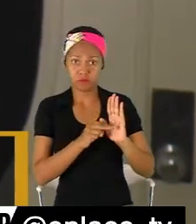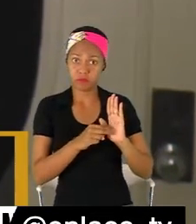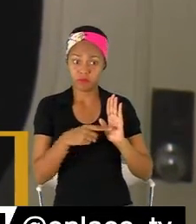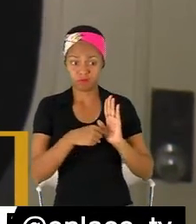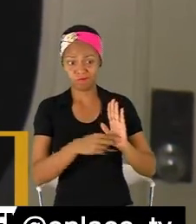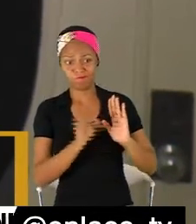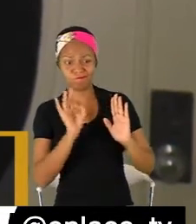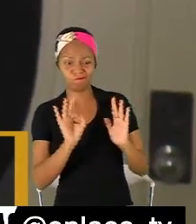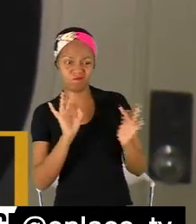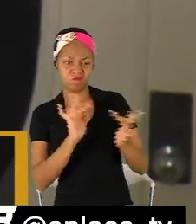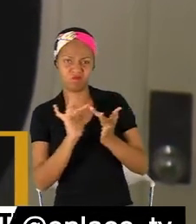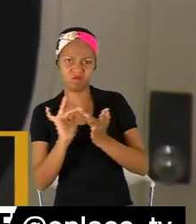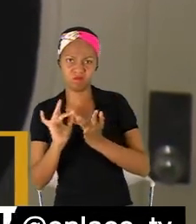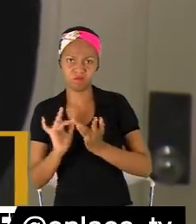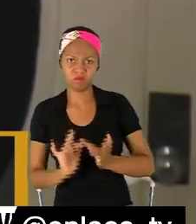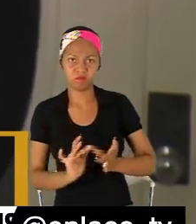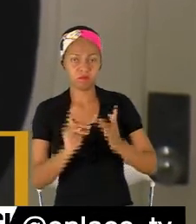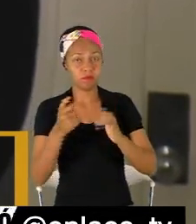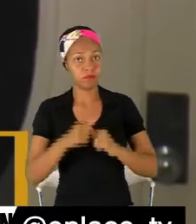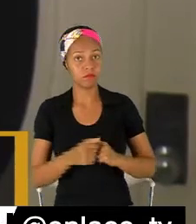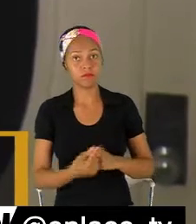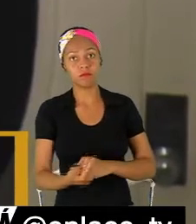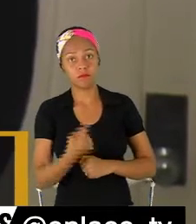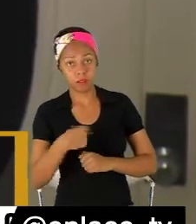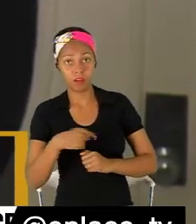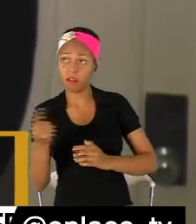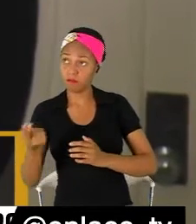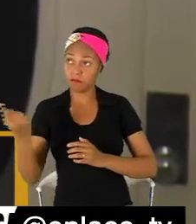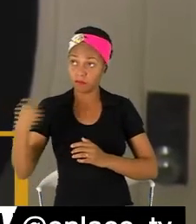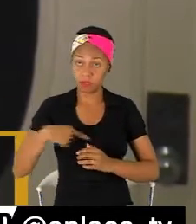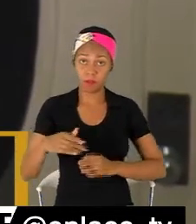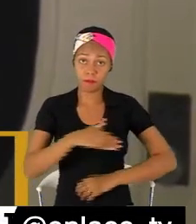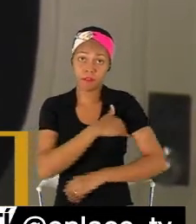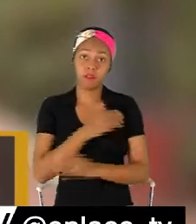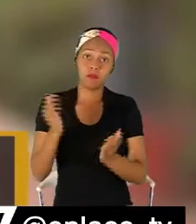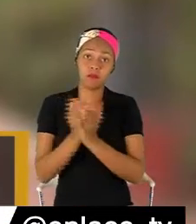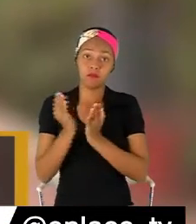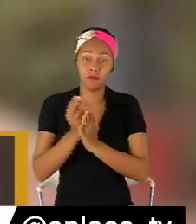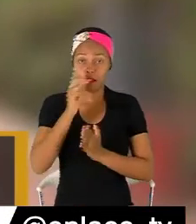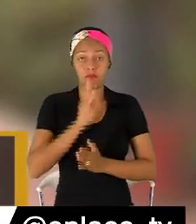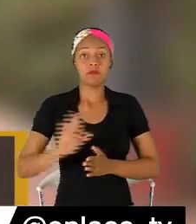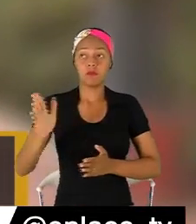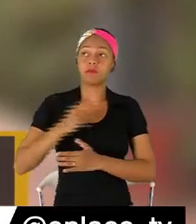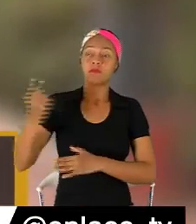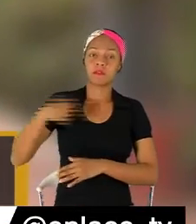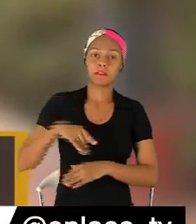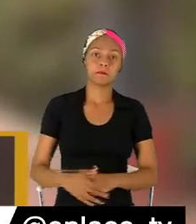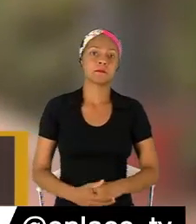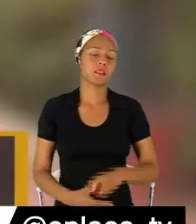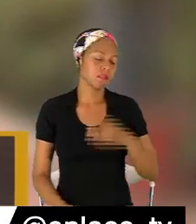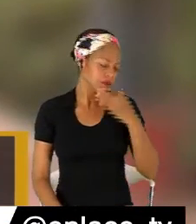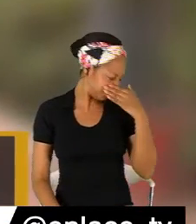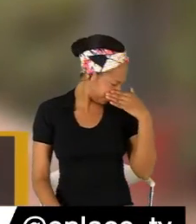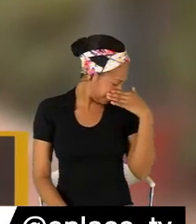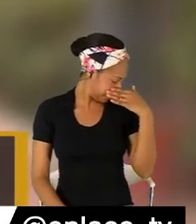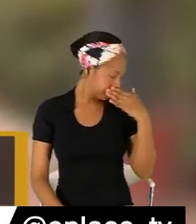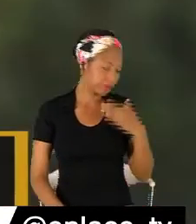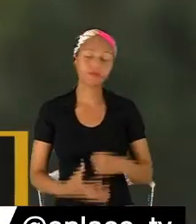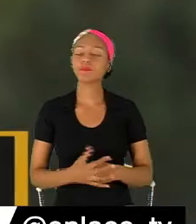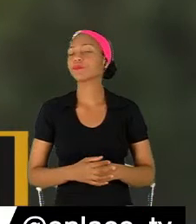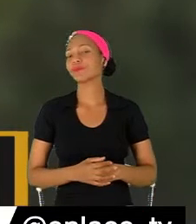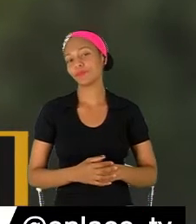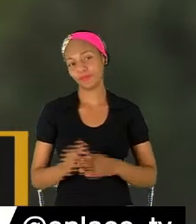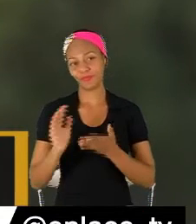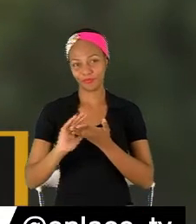la parte legal que así no lo envía el Ministerio de Educación Nacional. Un equipo interdisciplinario de la Secretaría de Educación visitará